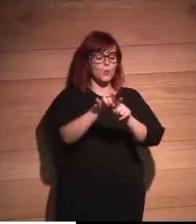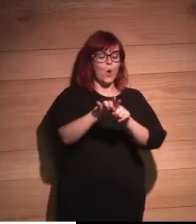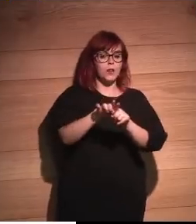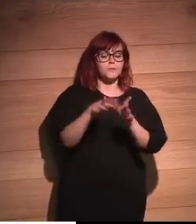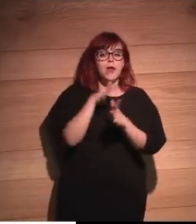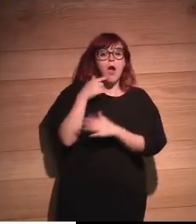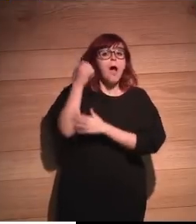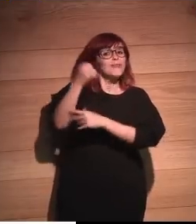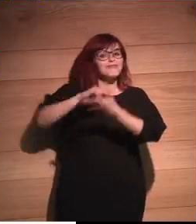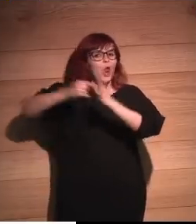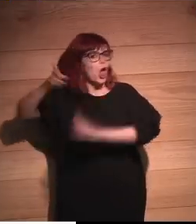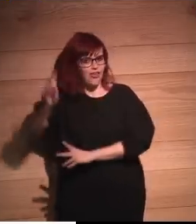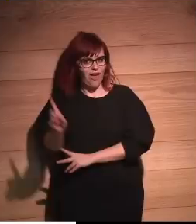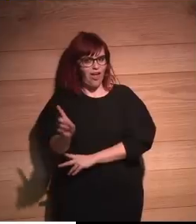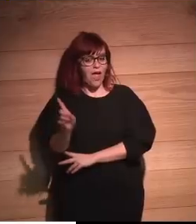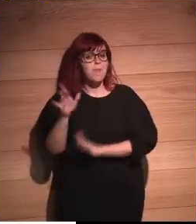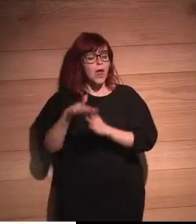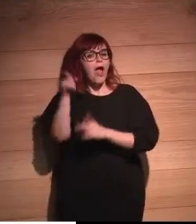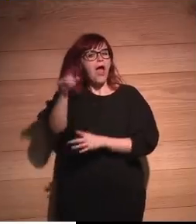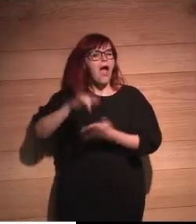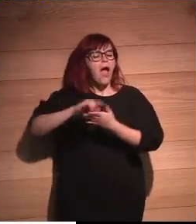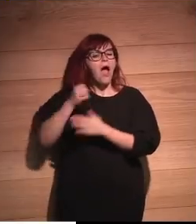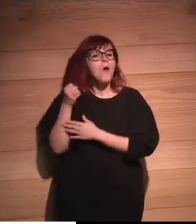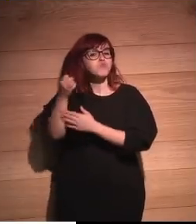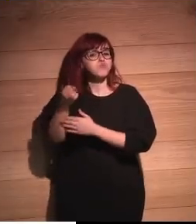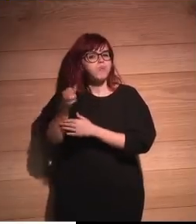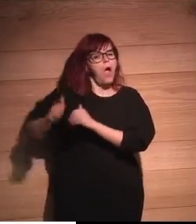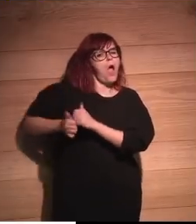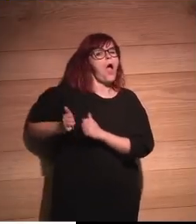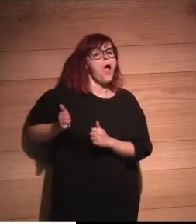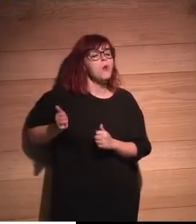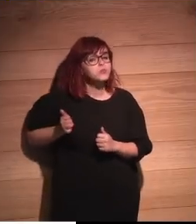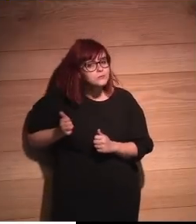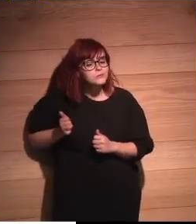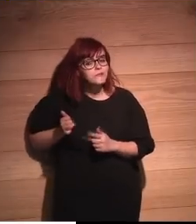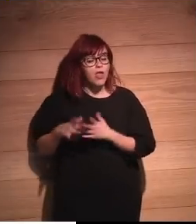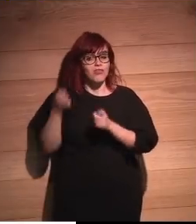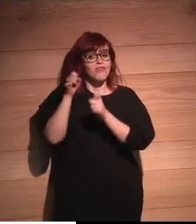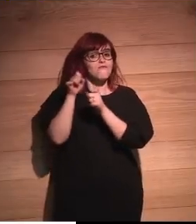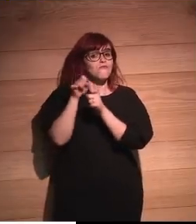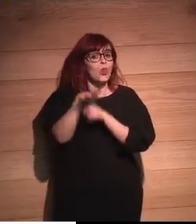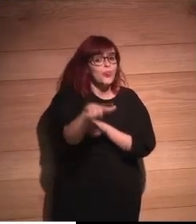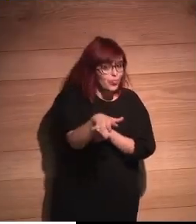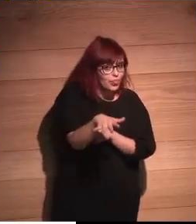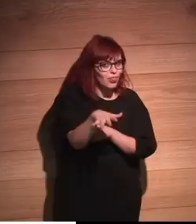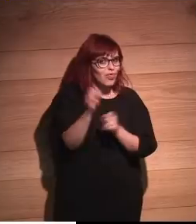geopolítico, no se apoya en la tecnología, sí se apoya en la influencia